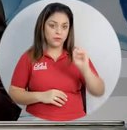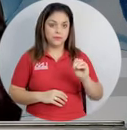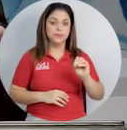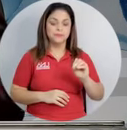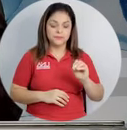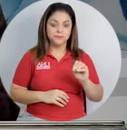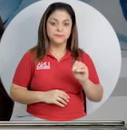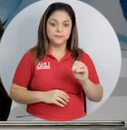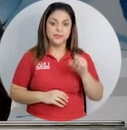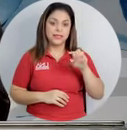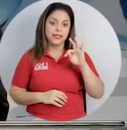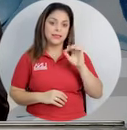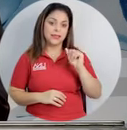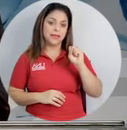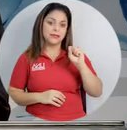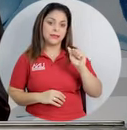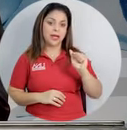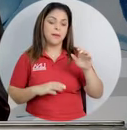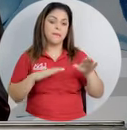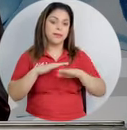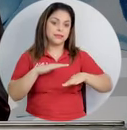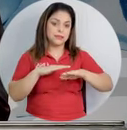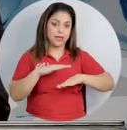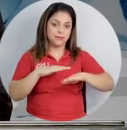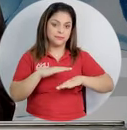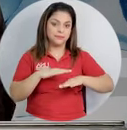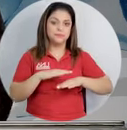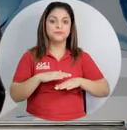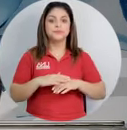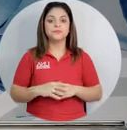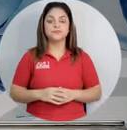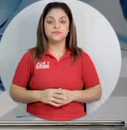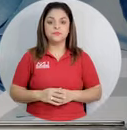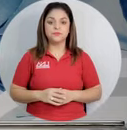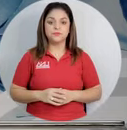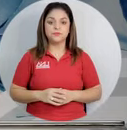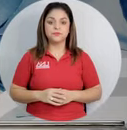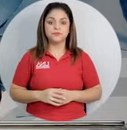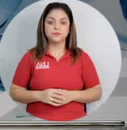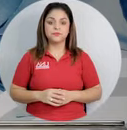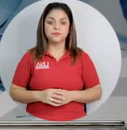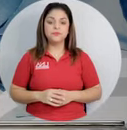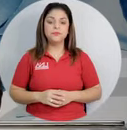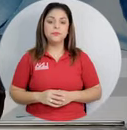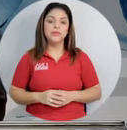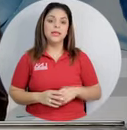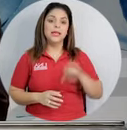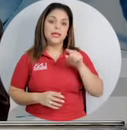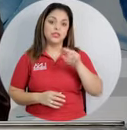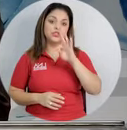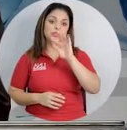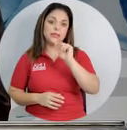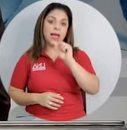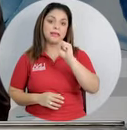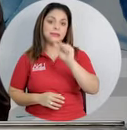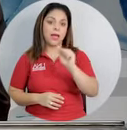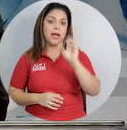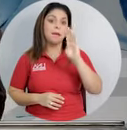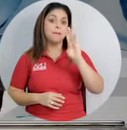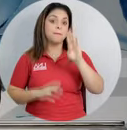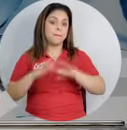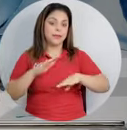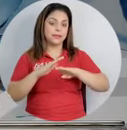un 2.90, está la tasa básica. ¿Cómo nos otorgan los créditos en la parte de colones?